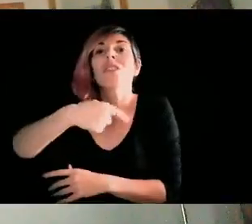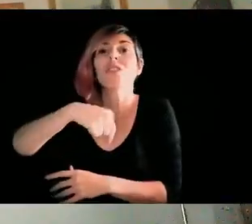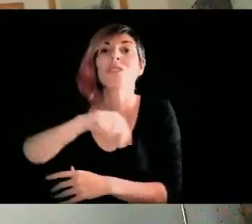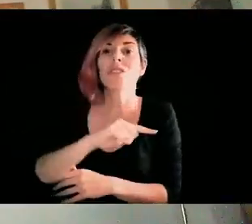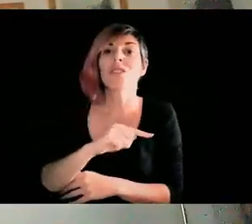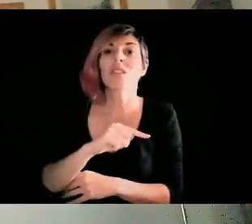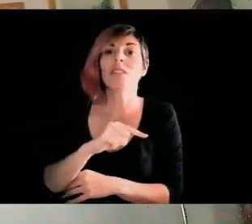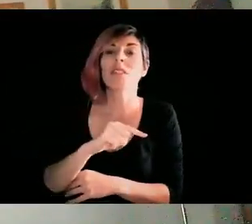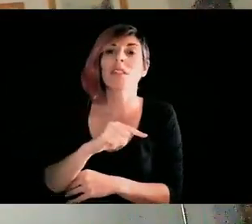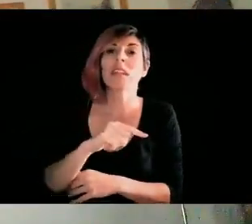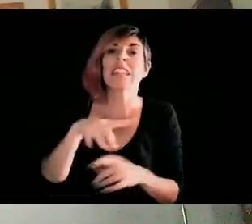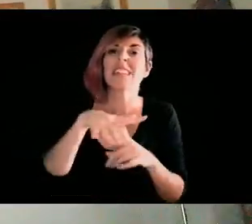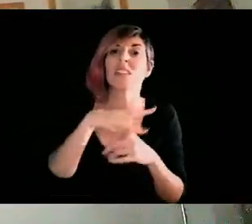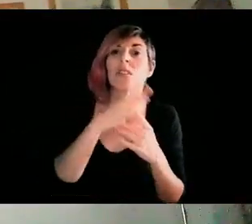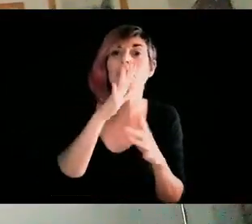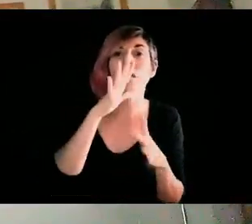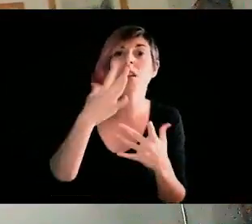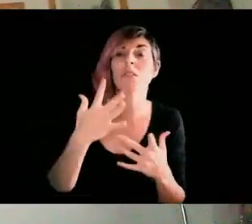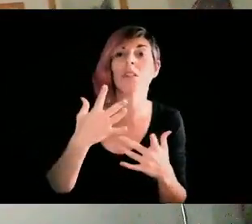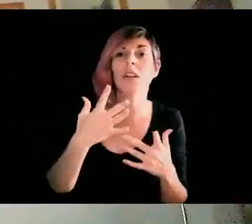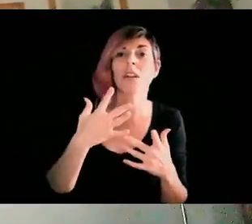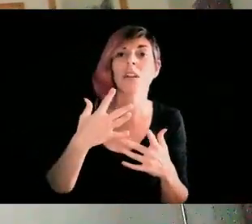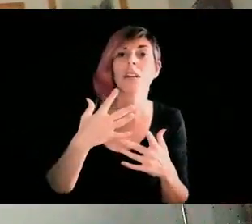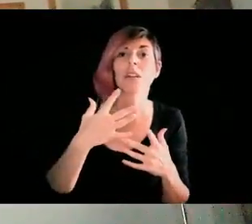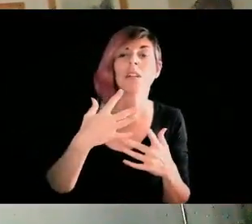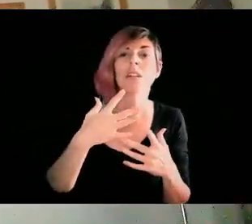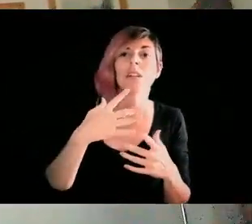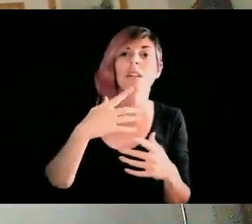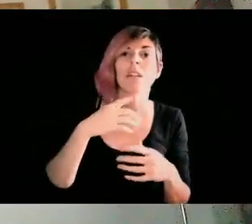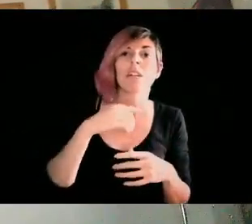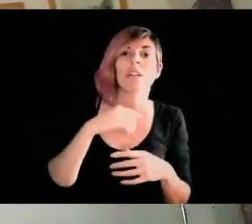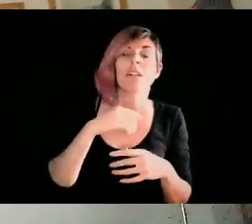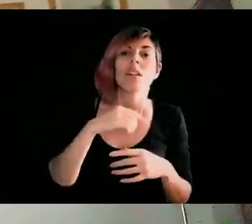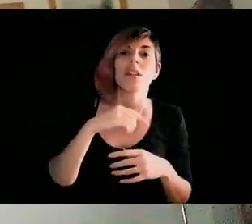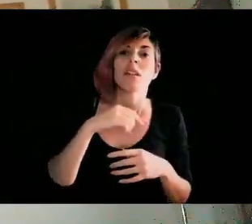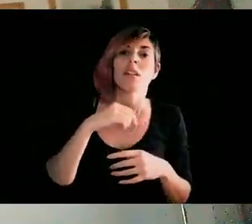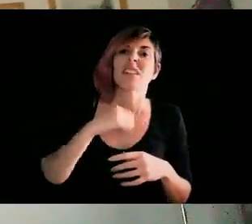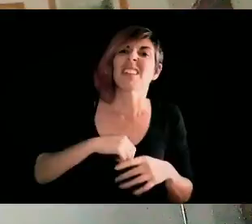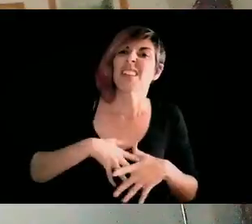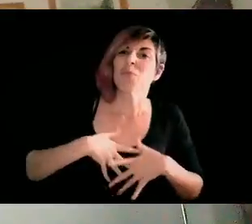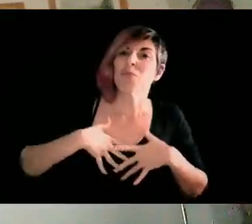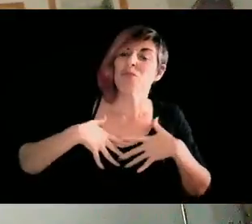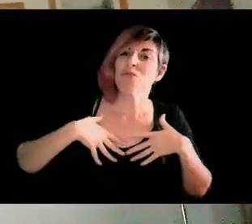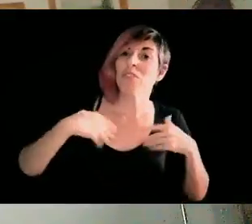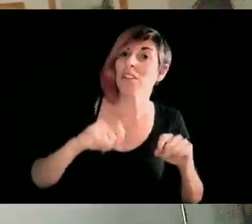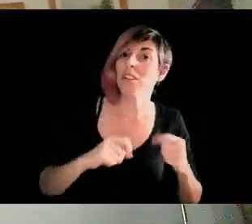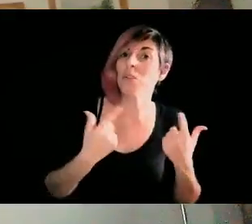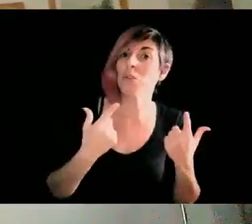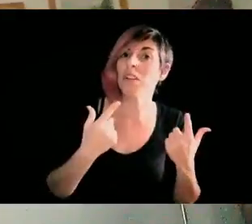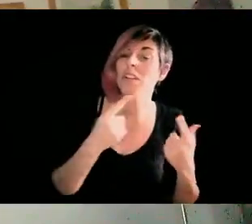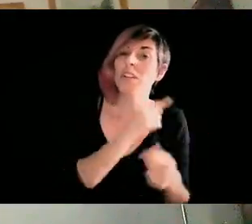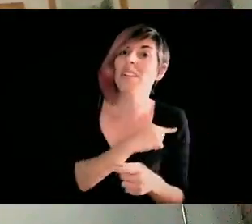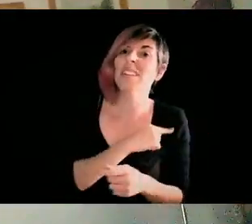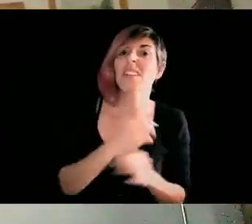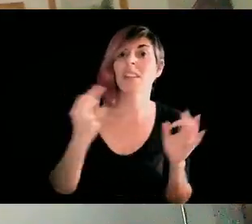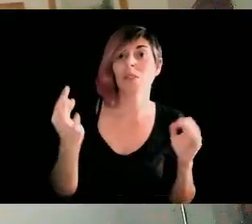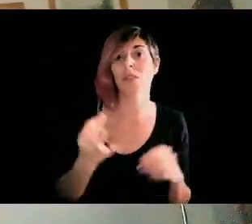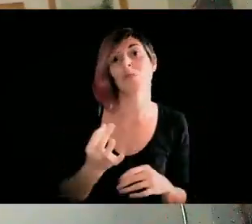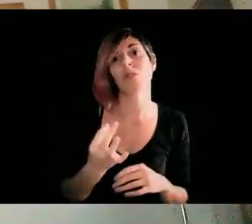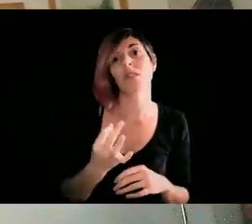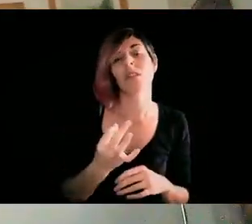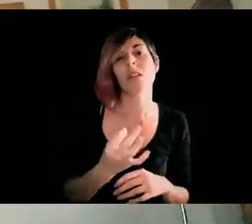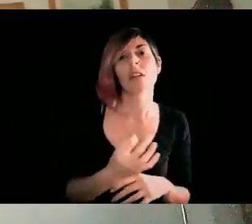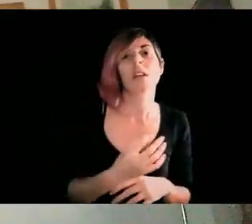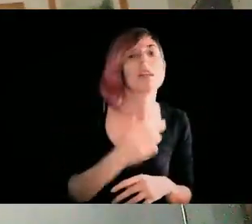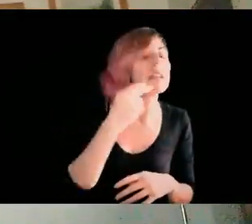Así nosotros, en esta situación tan atípica, tenemos que vivir como naturales lo que son reacciones naturales,